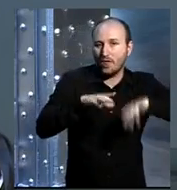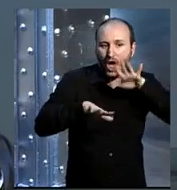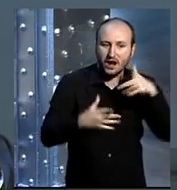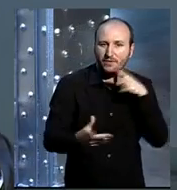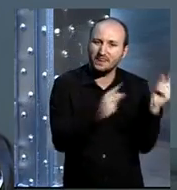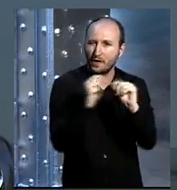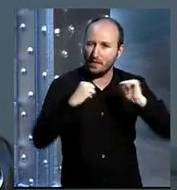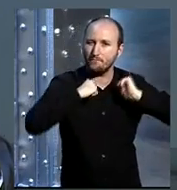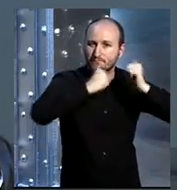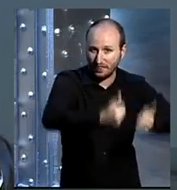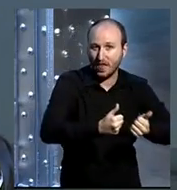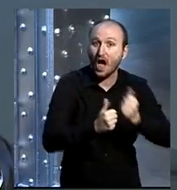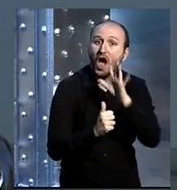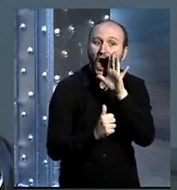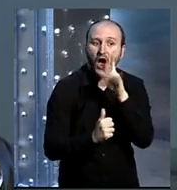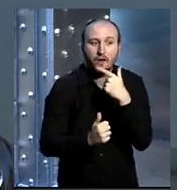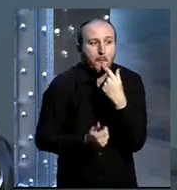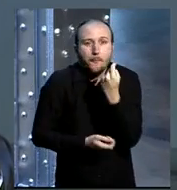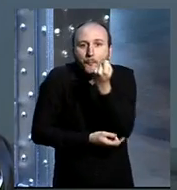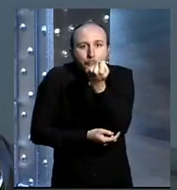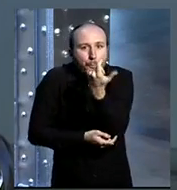continuación. Por tanto, les voy a robar unos